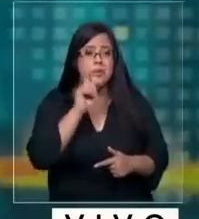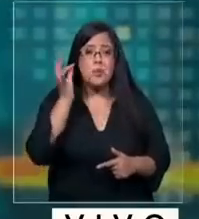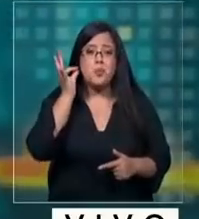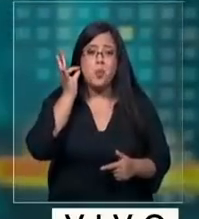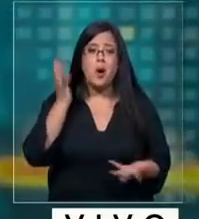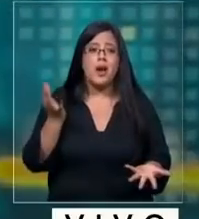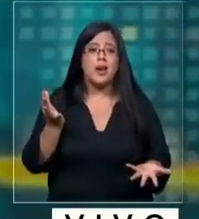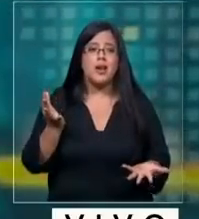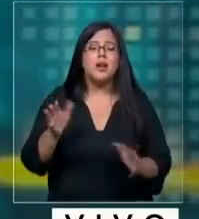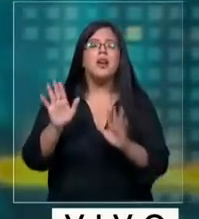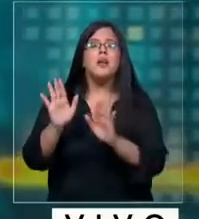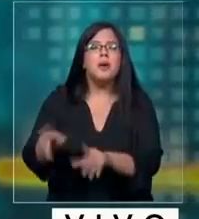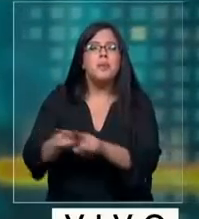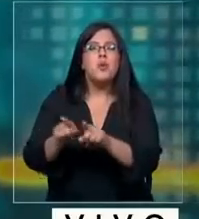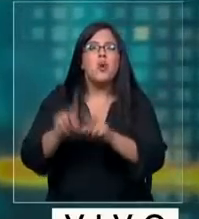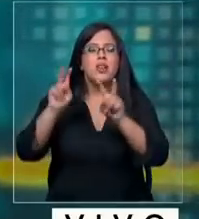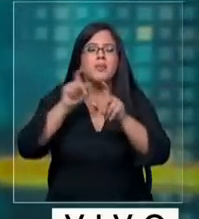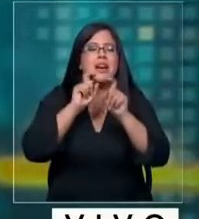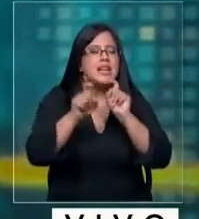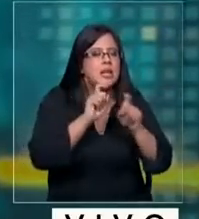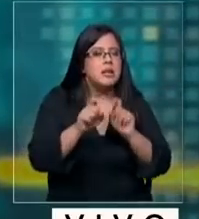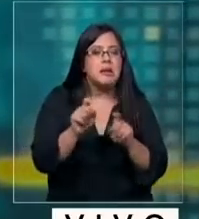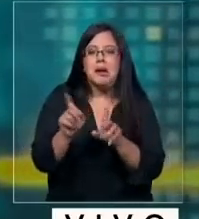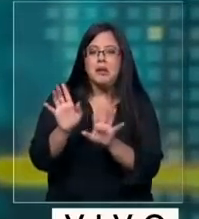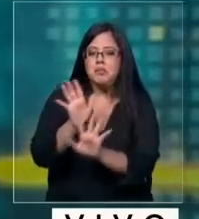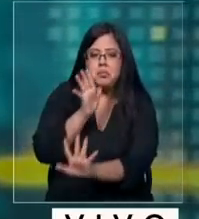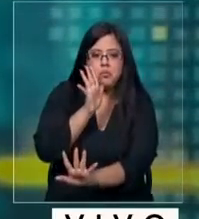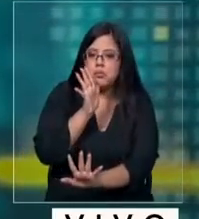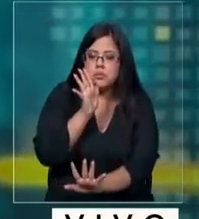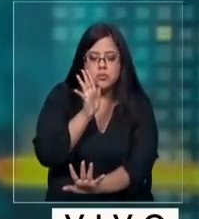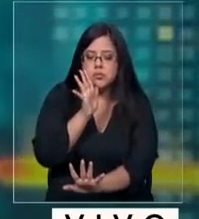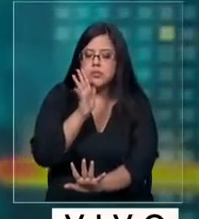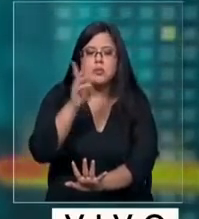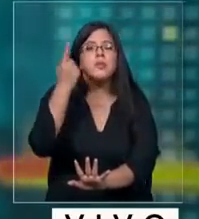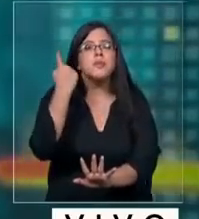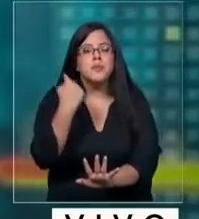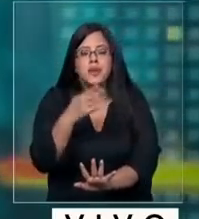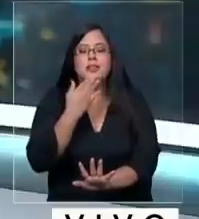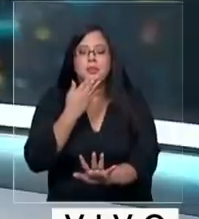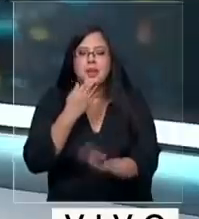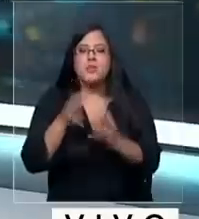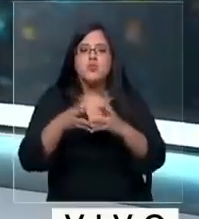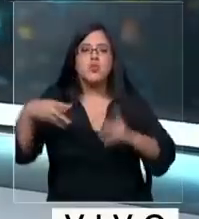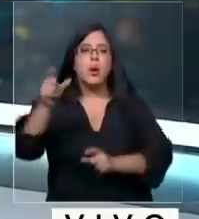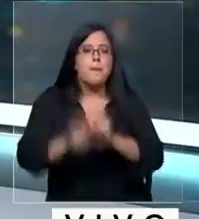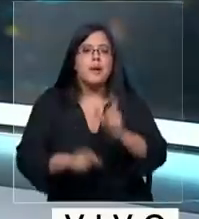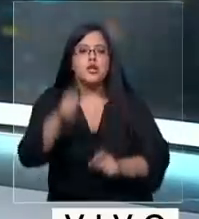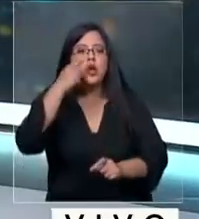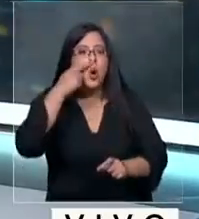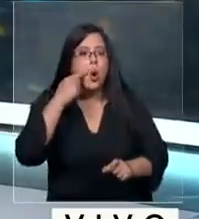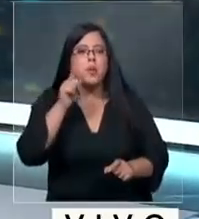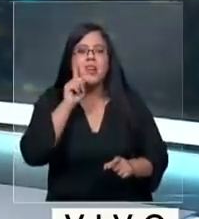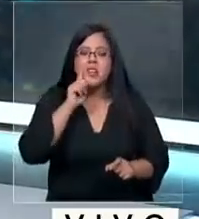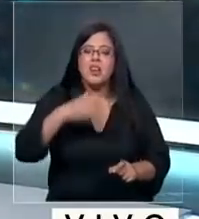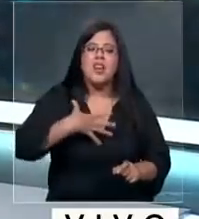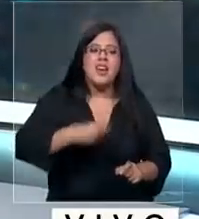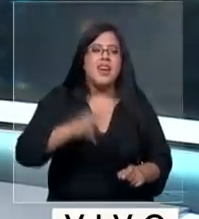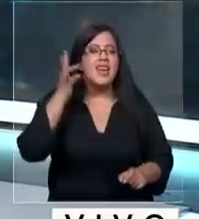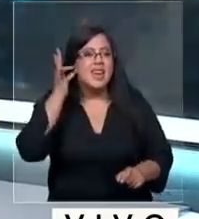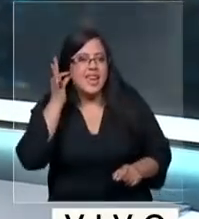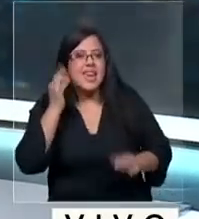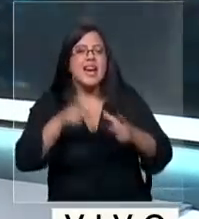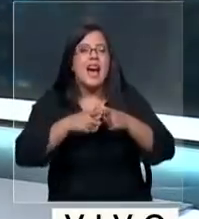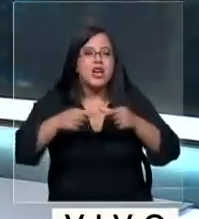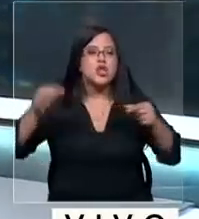no digo que ha recibido crítica de esa postura pero sí la como decirlo hay muchos hombres hoy en día que tienen hijas tienen sobrinas nietas qué sé yo